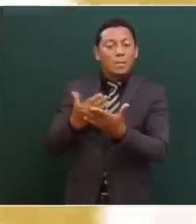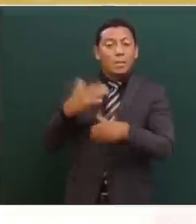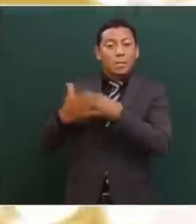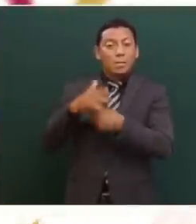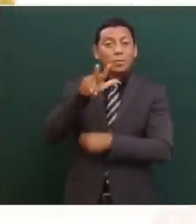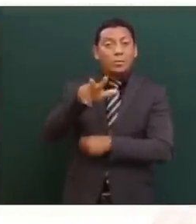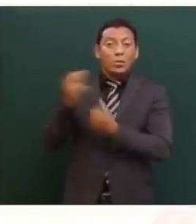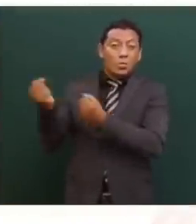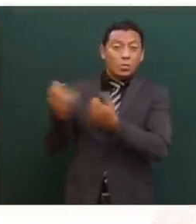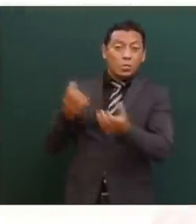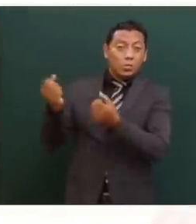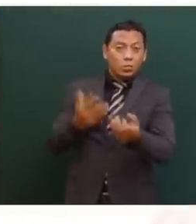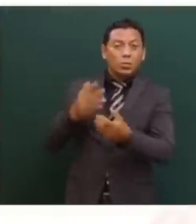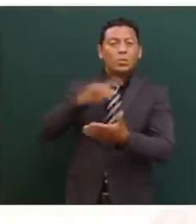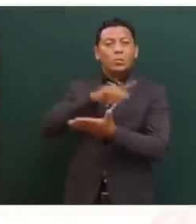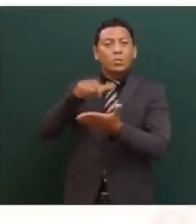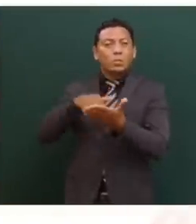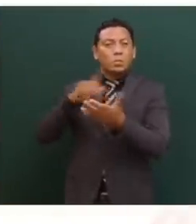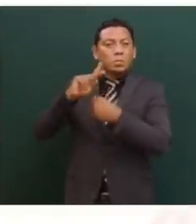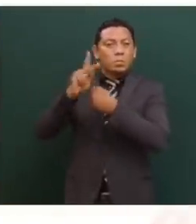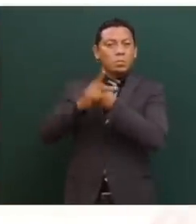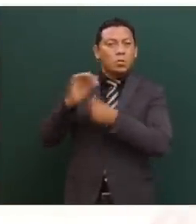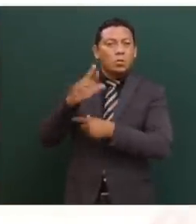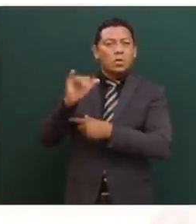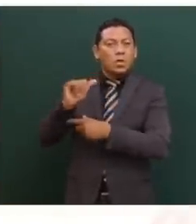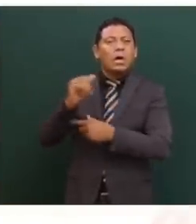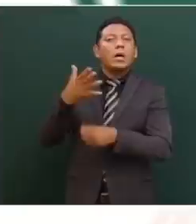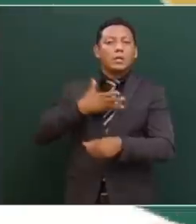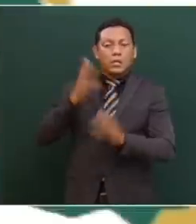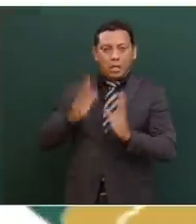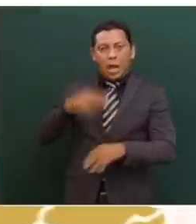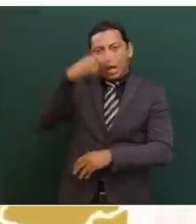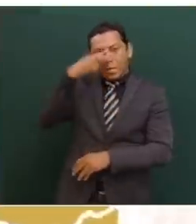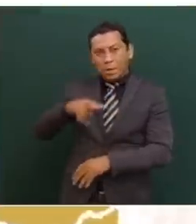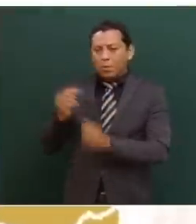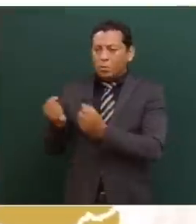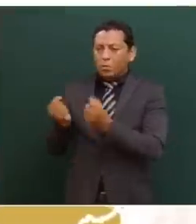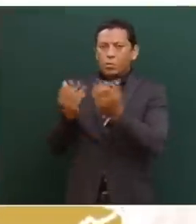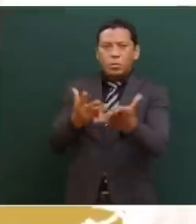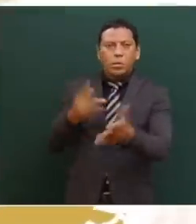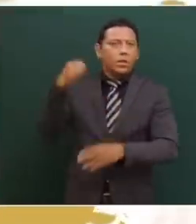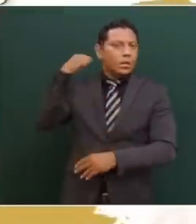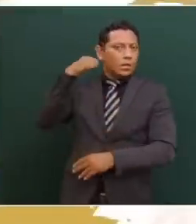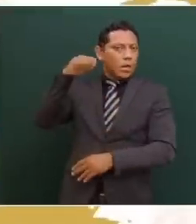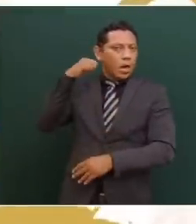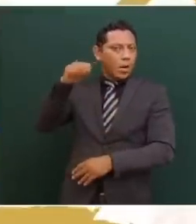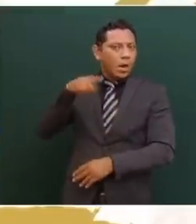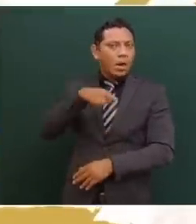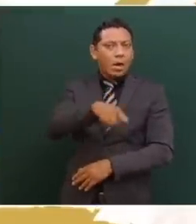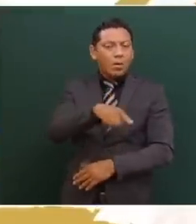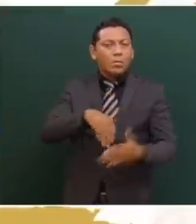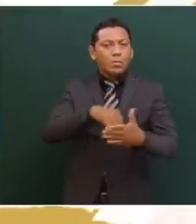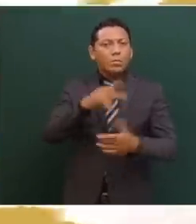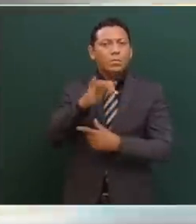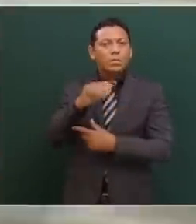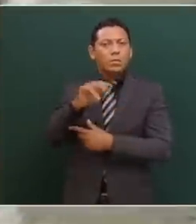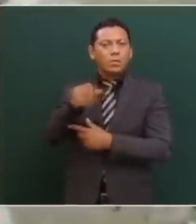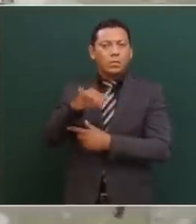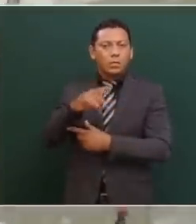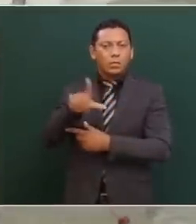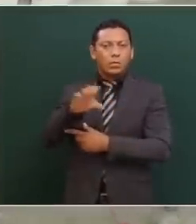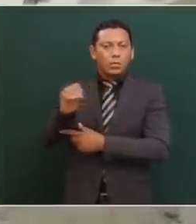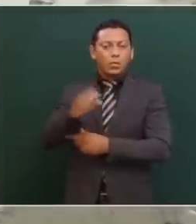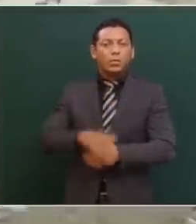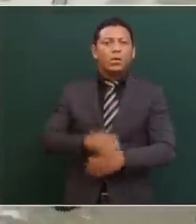18 equipos más provenientes de Corea del Sur, que ya están en territorio mexicano y se trasladan a Tabasco desde el puerto de Manzanillo.